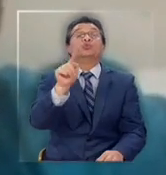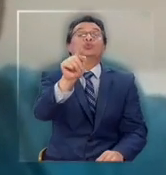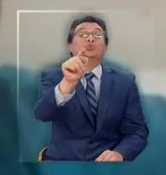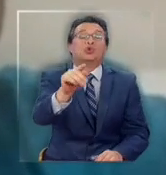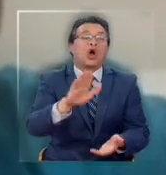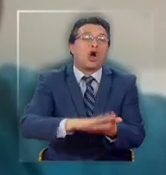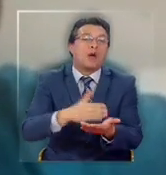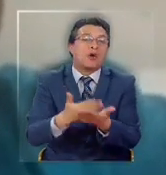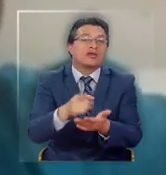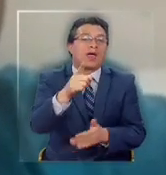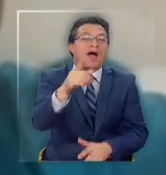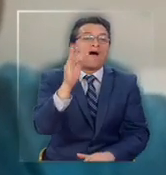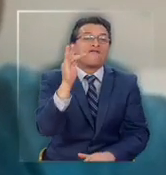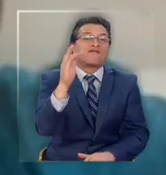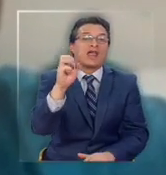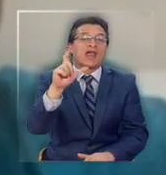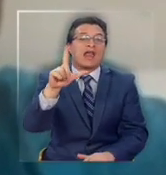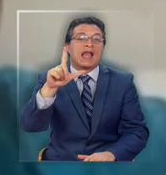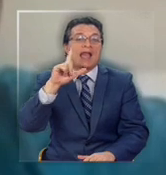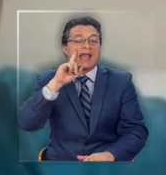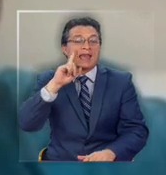esta hora en el Hospital Félix Bulnes?